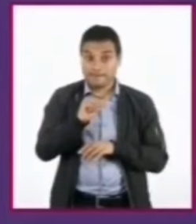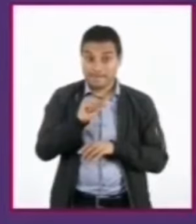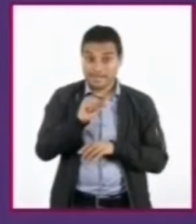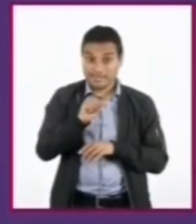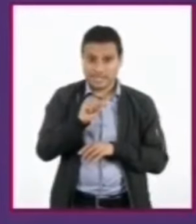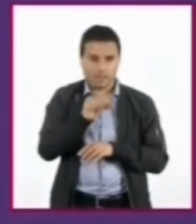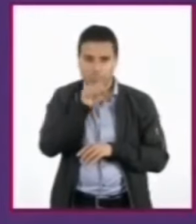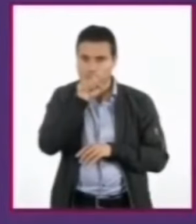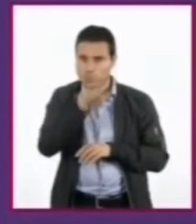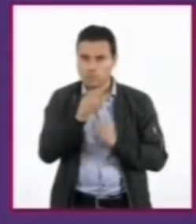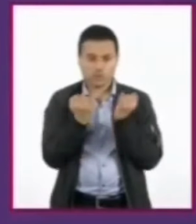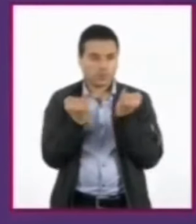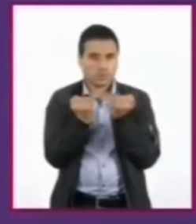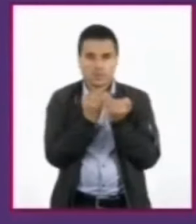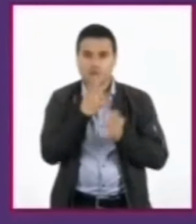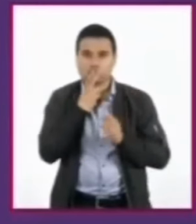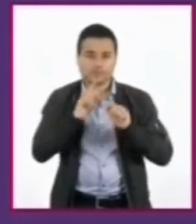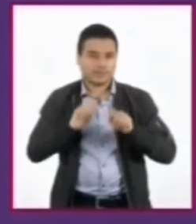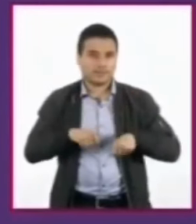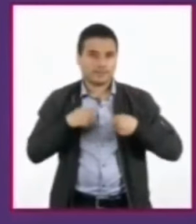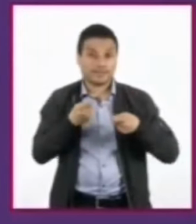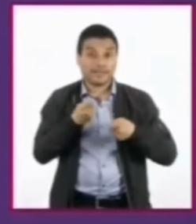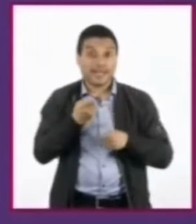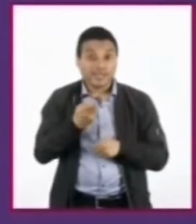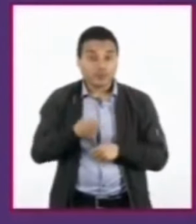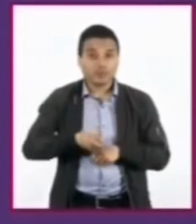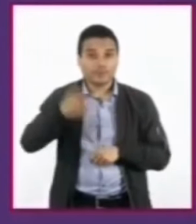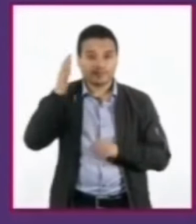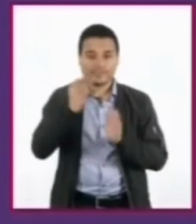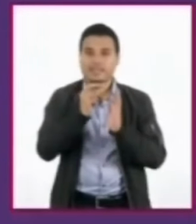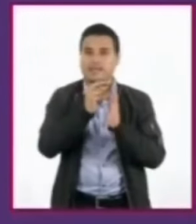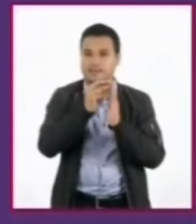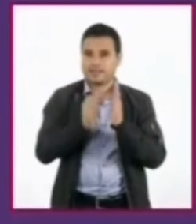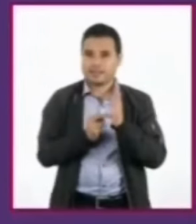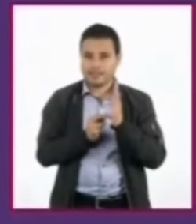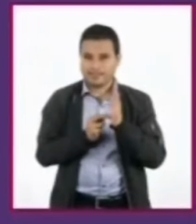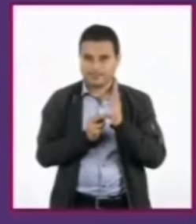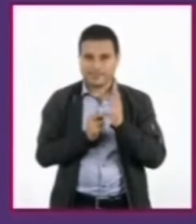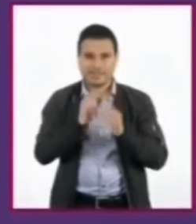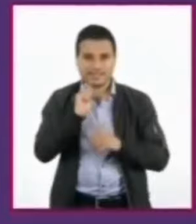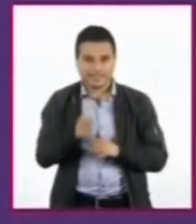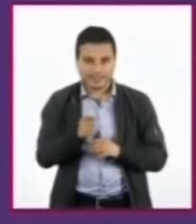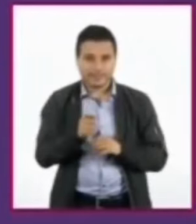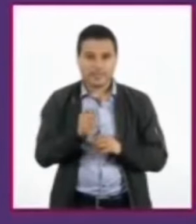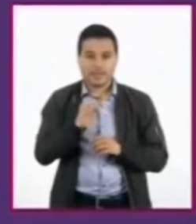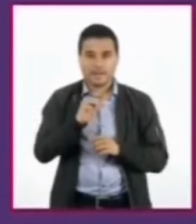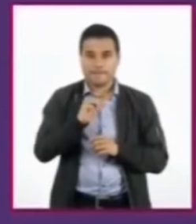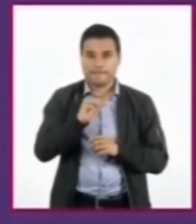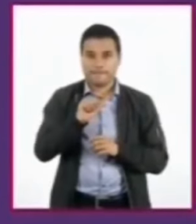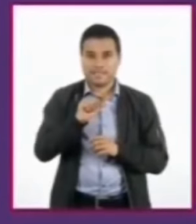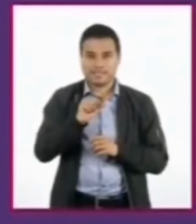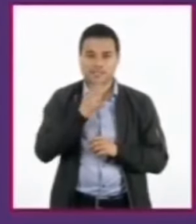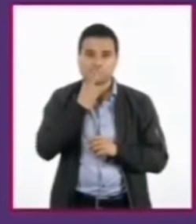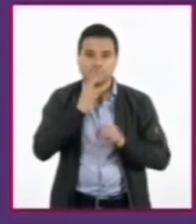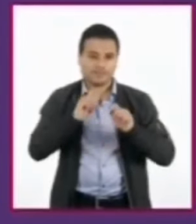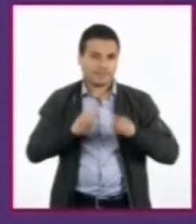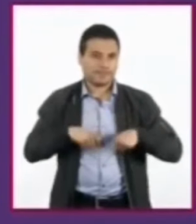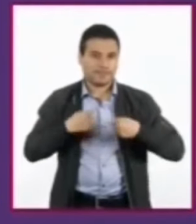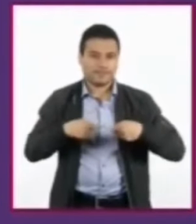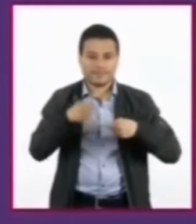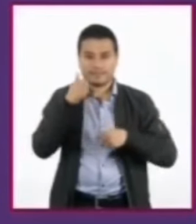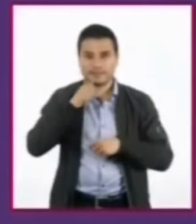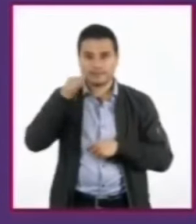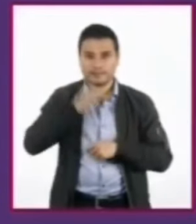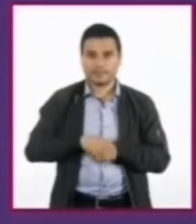constante. Este es el llamado principio de conservación de la masa. Muchos de los logros de Lavoisier fueron gracias